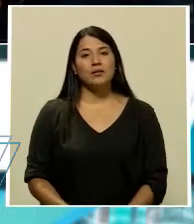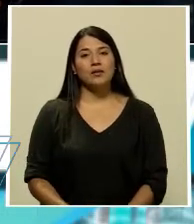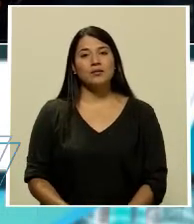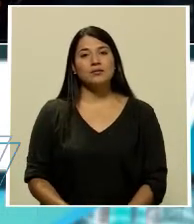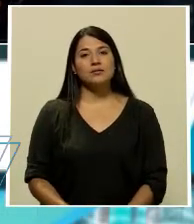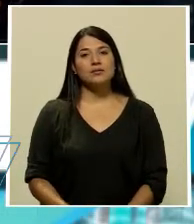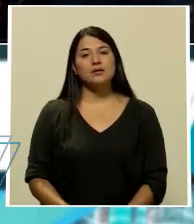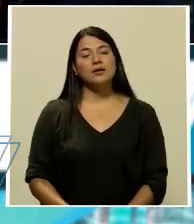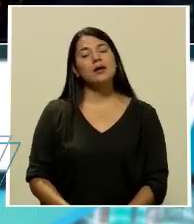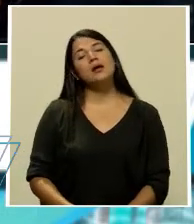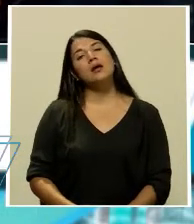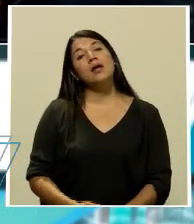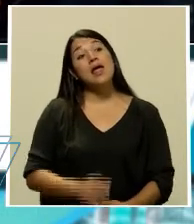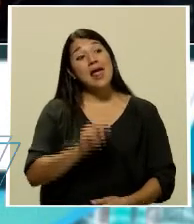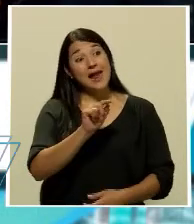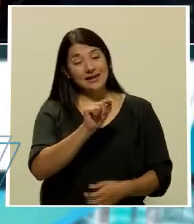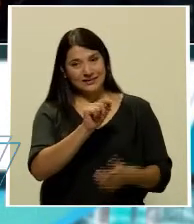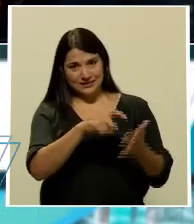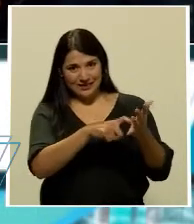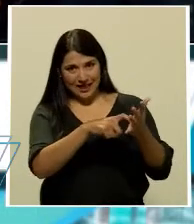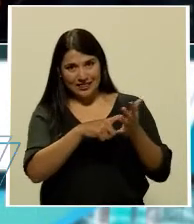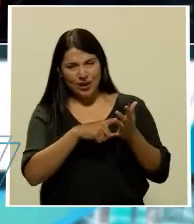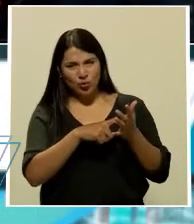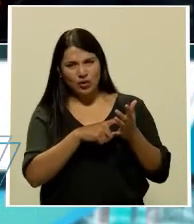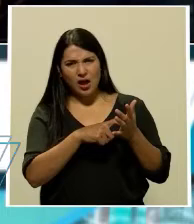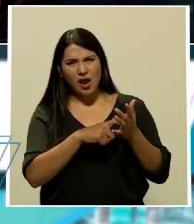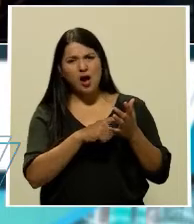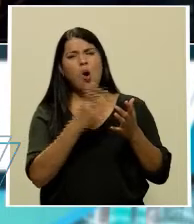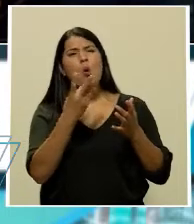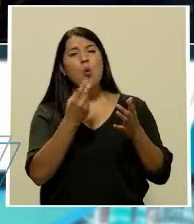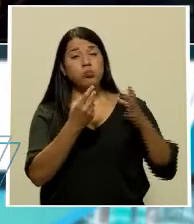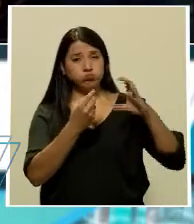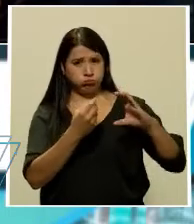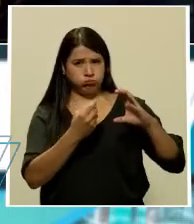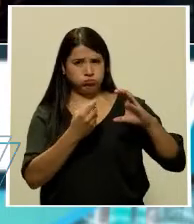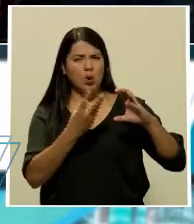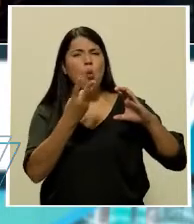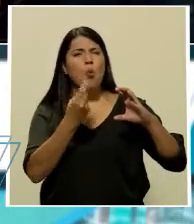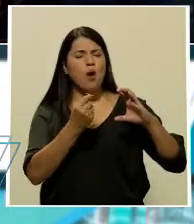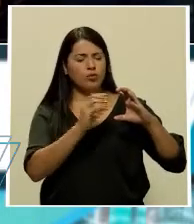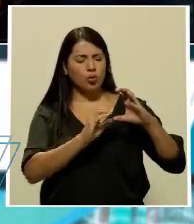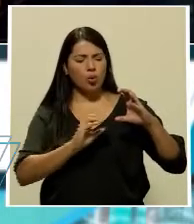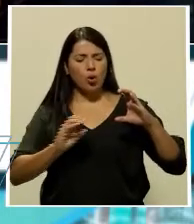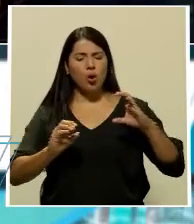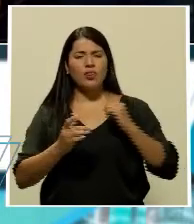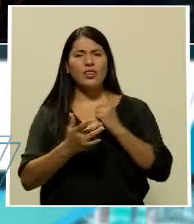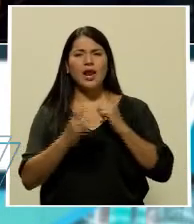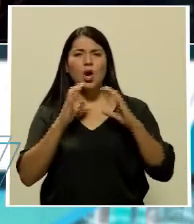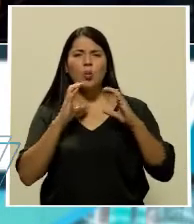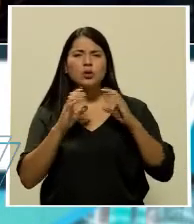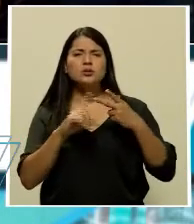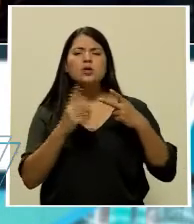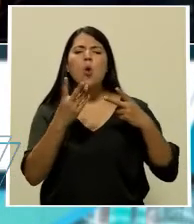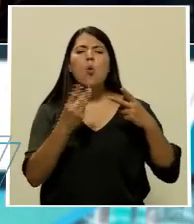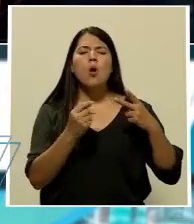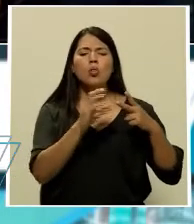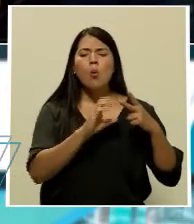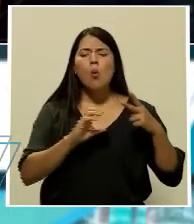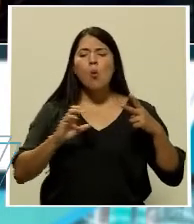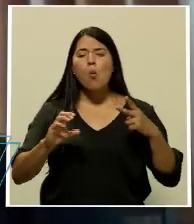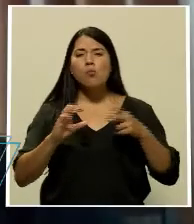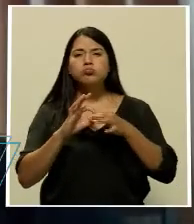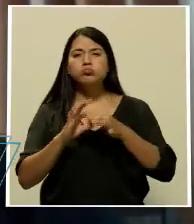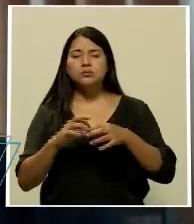¿qué parte de esa deuda corresponde a telecomunicaciones y qué parte de esa deuda corresponde a electricidad?